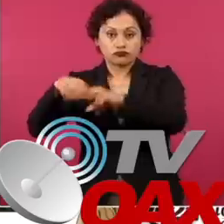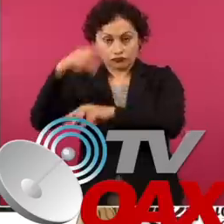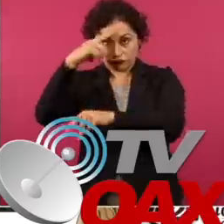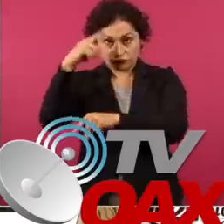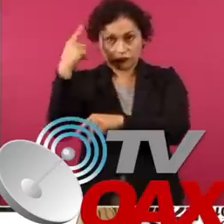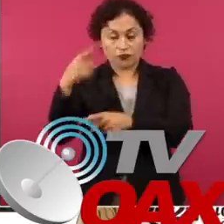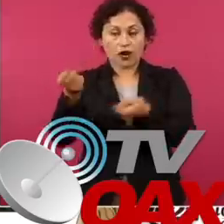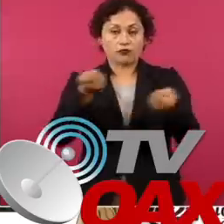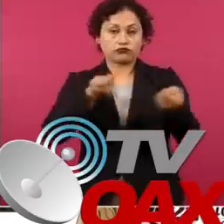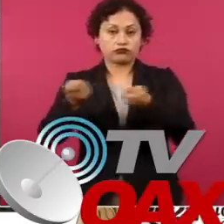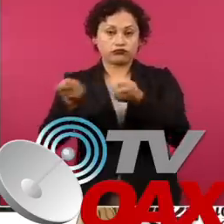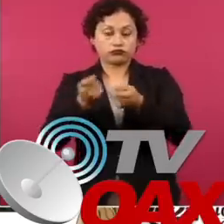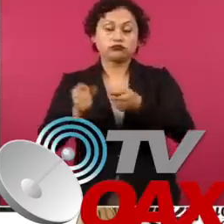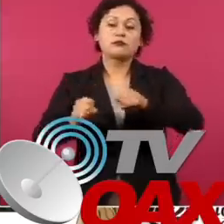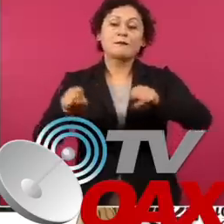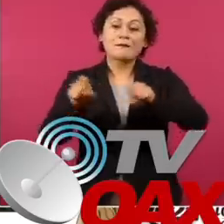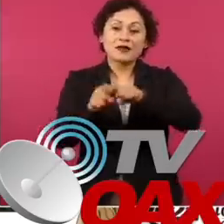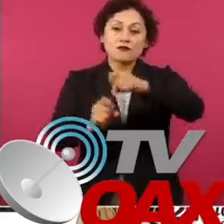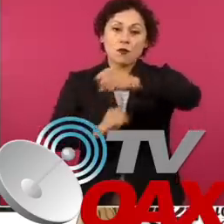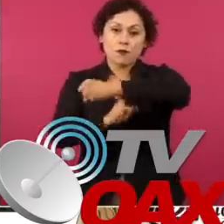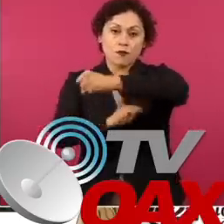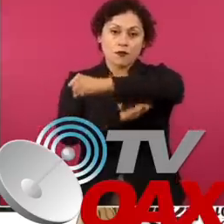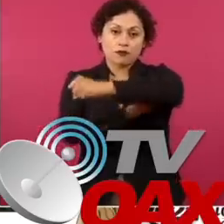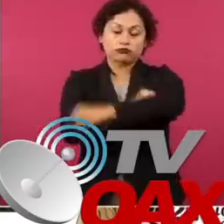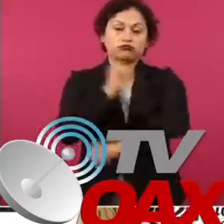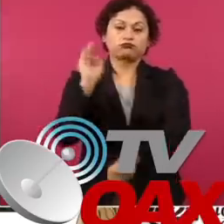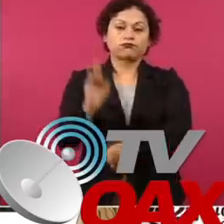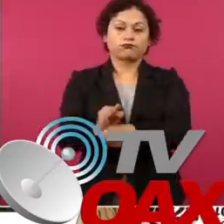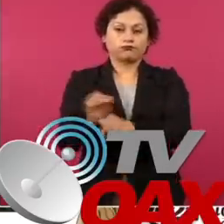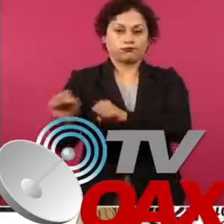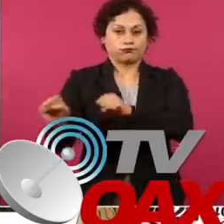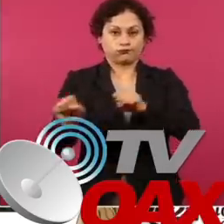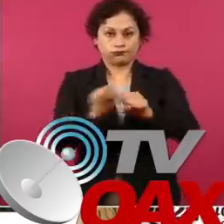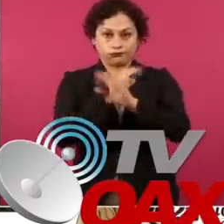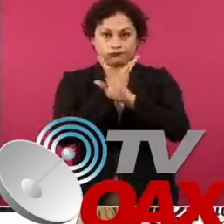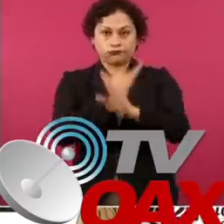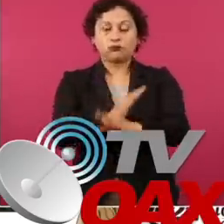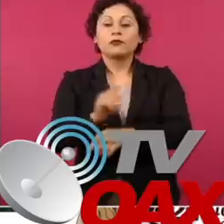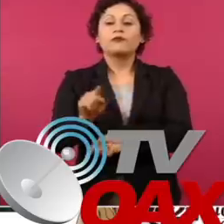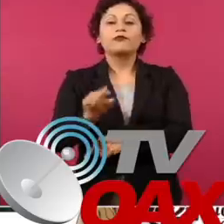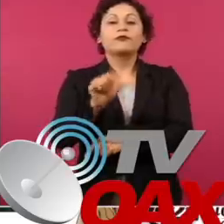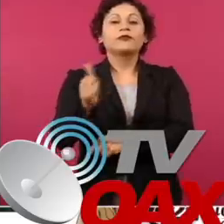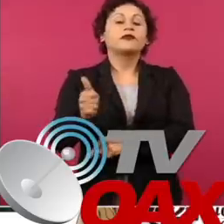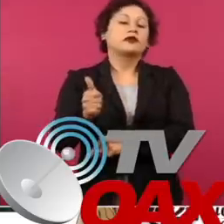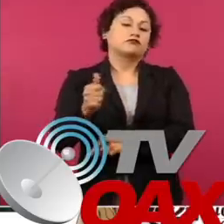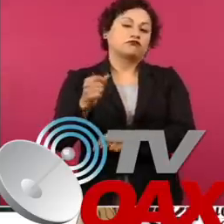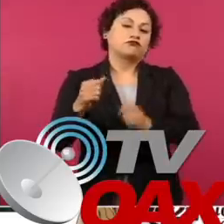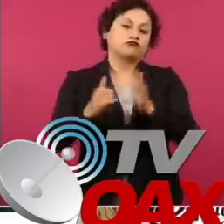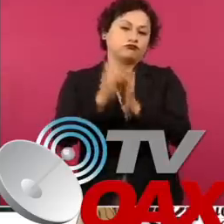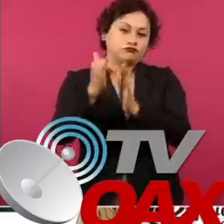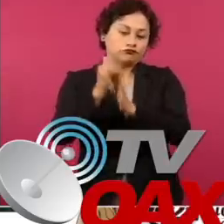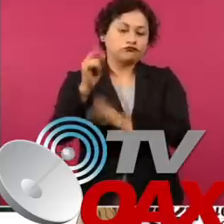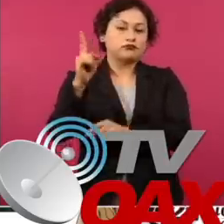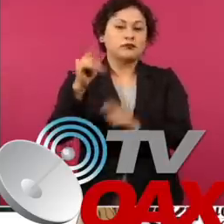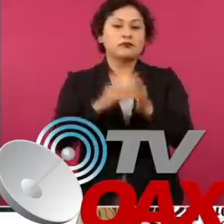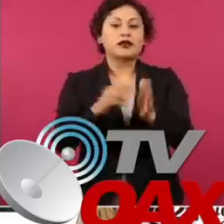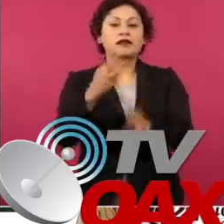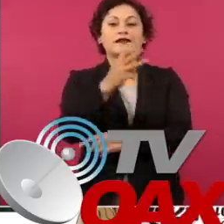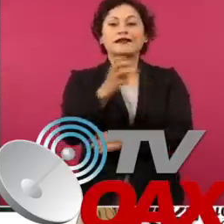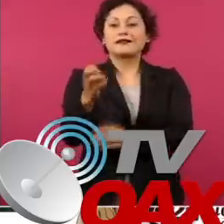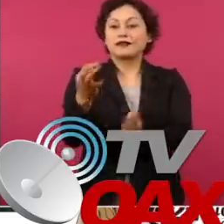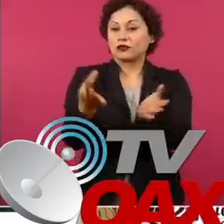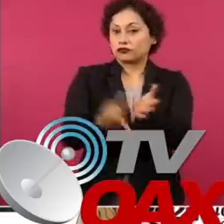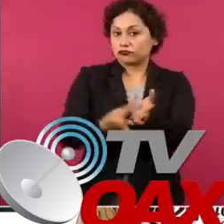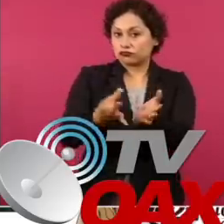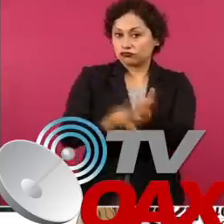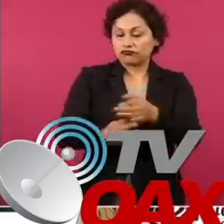en caso de sismo. Este viaducto requiere 5,700 metros cúbicos de concreto, 1,300 toneladas de acero